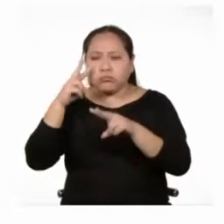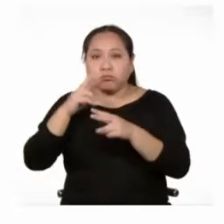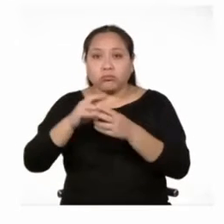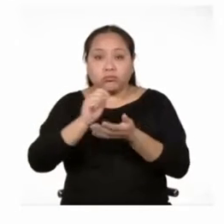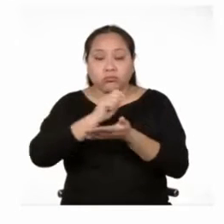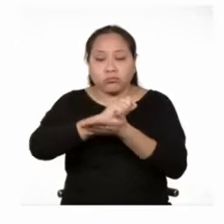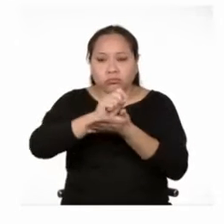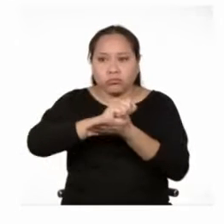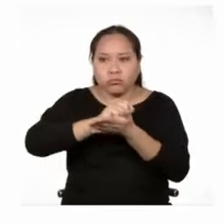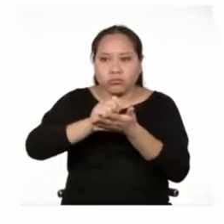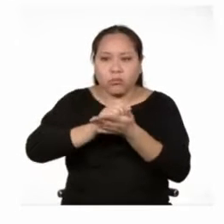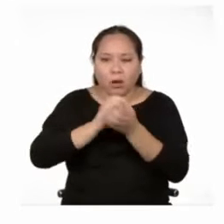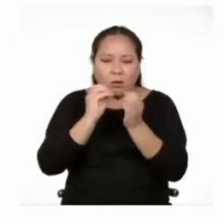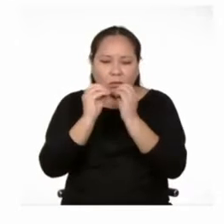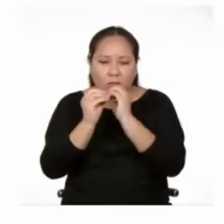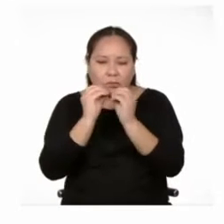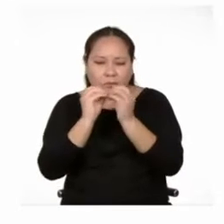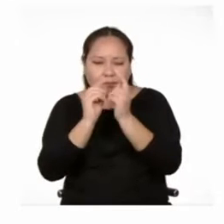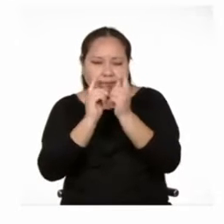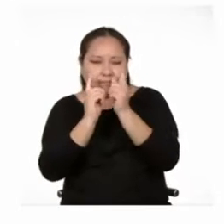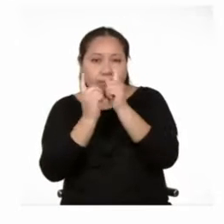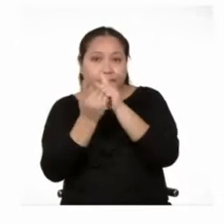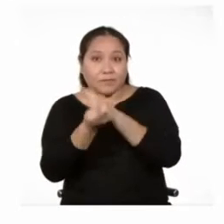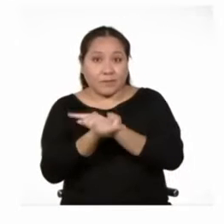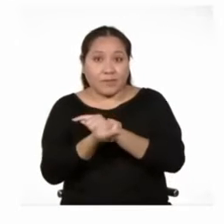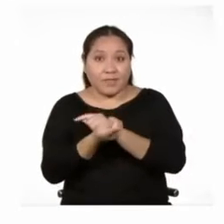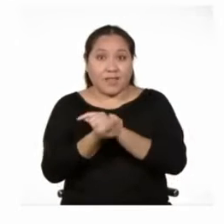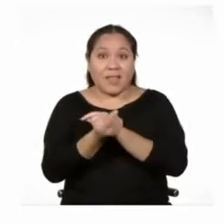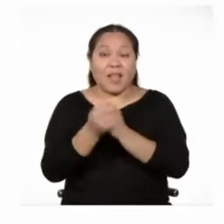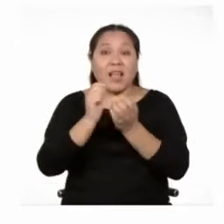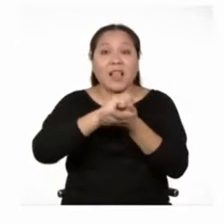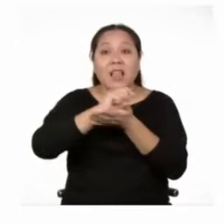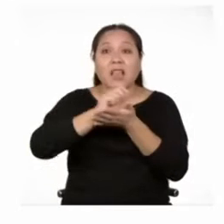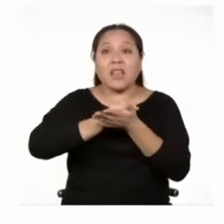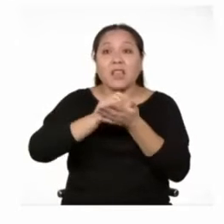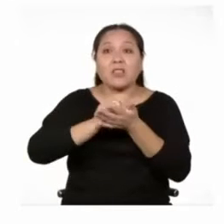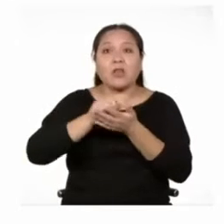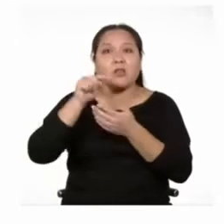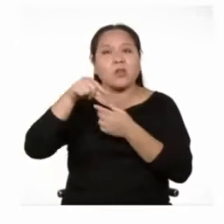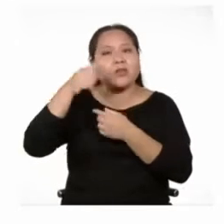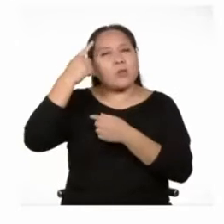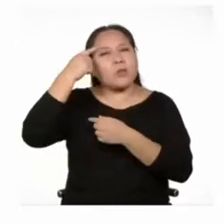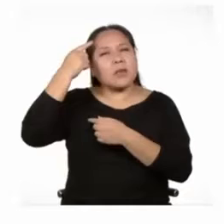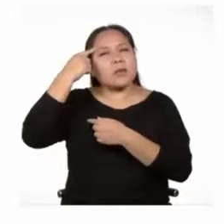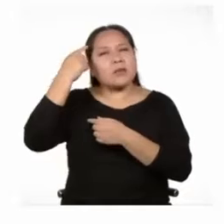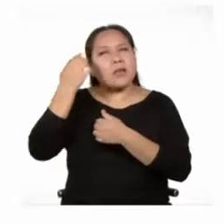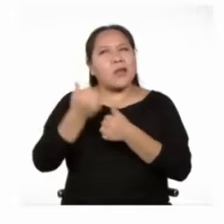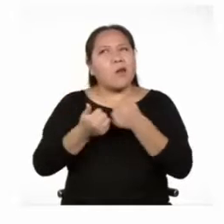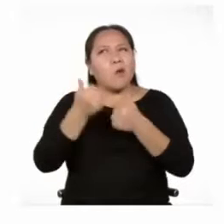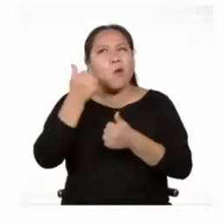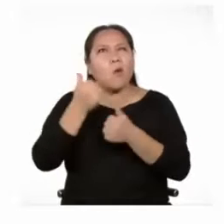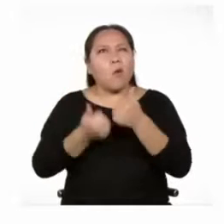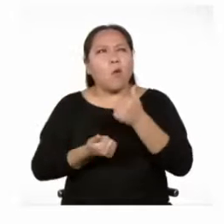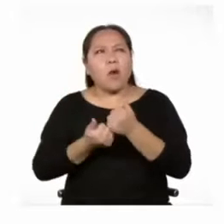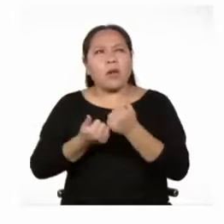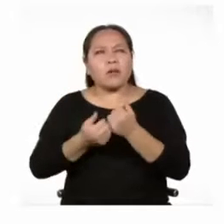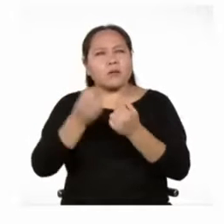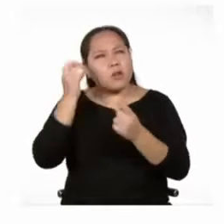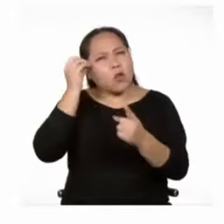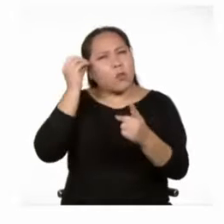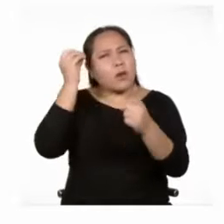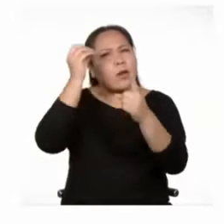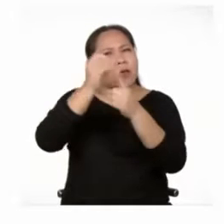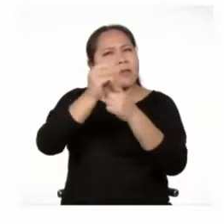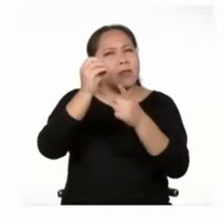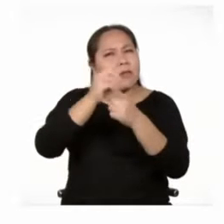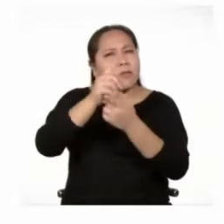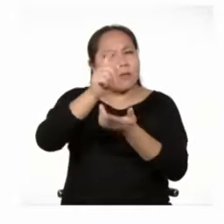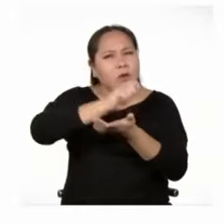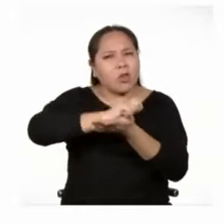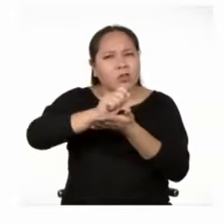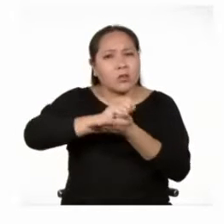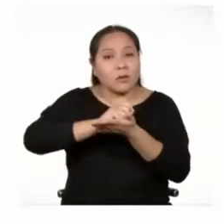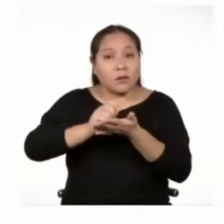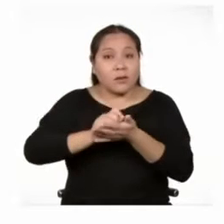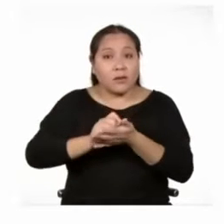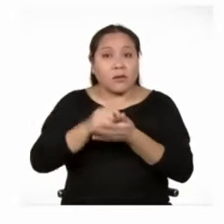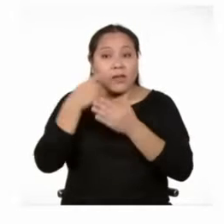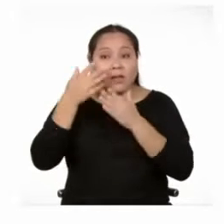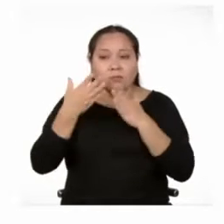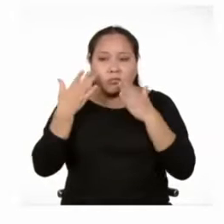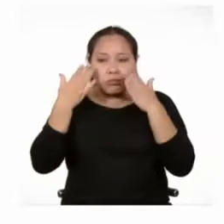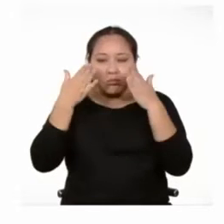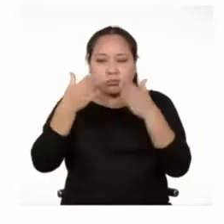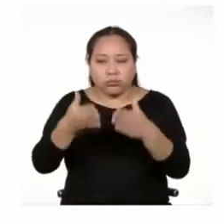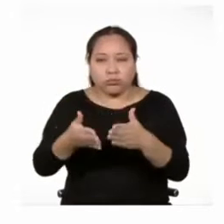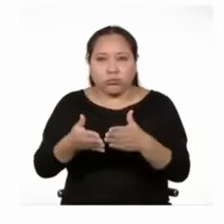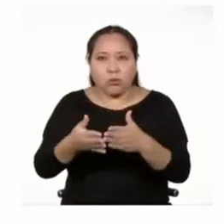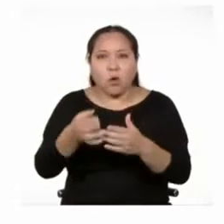la adecuación del texto y cómo esto tiene que ver con pensar en cuál es la intención que tenemos al escribirlo. En función de